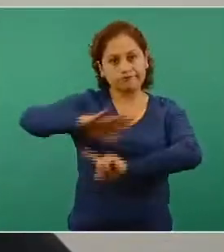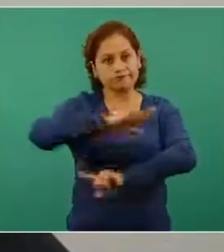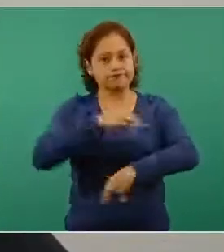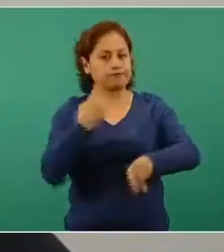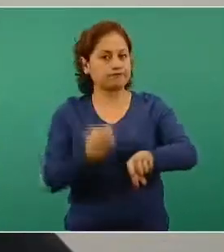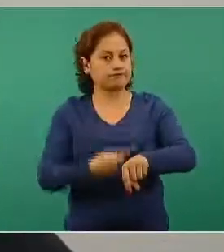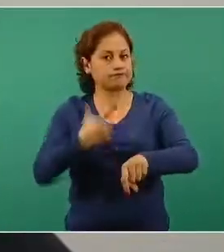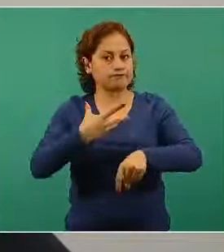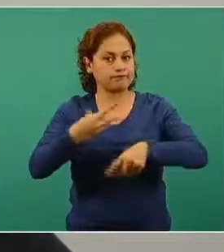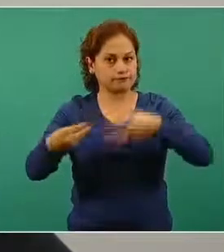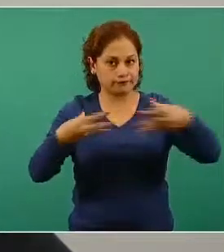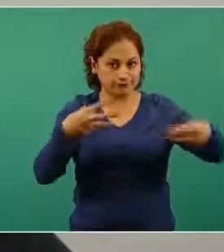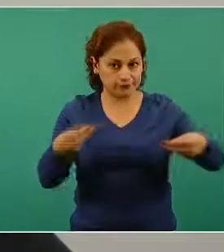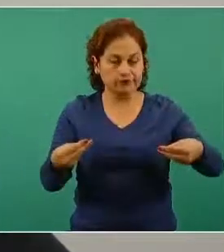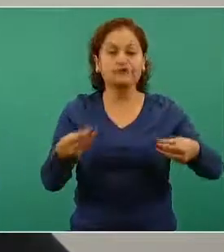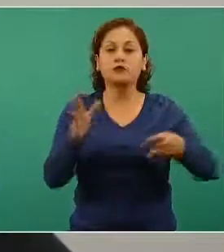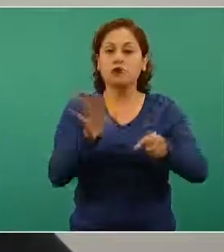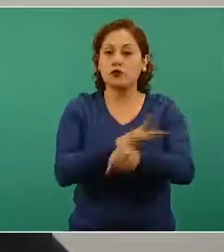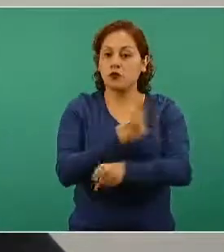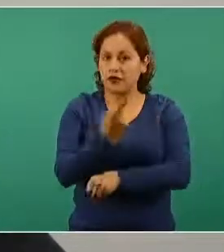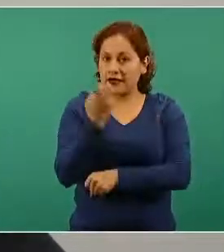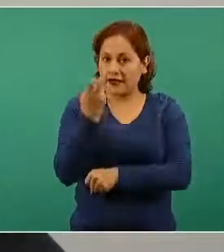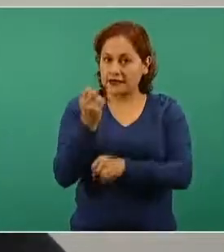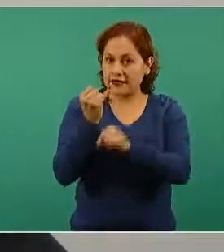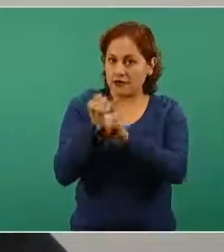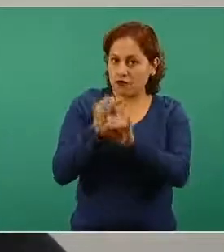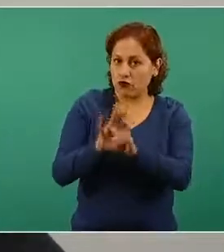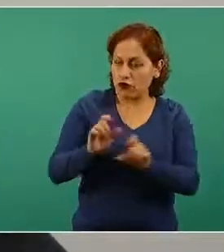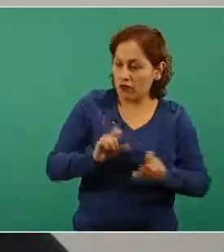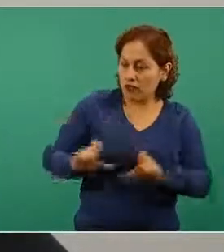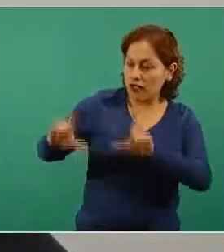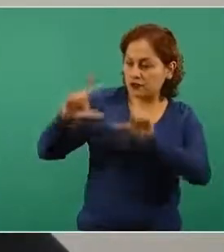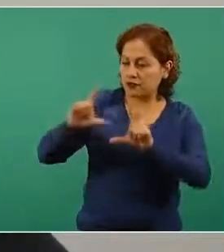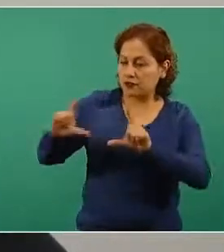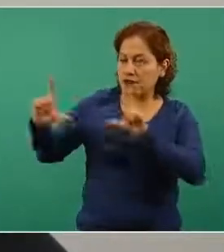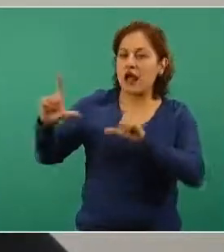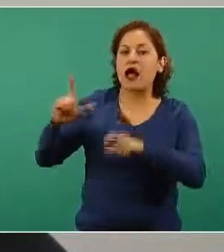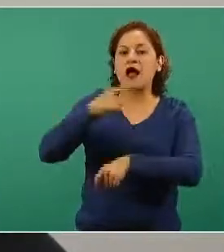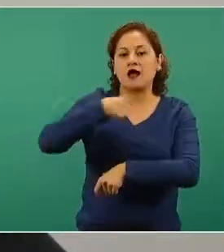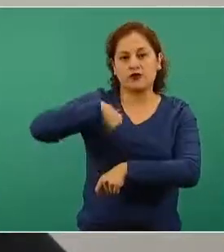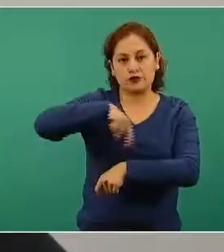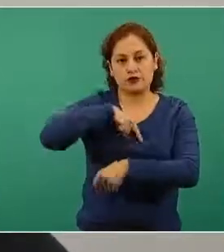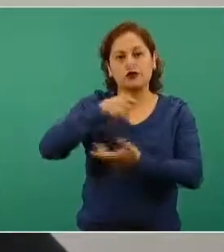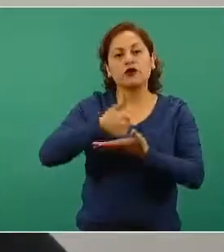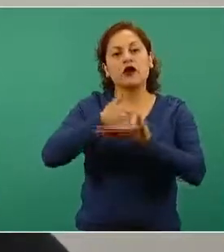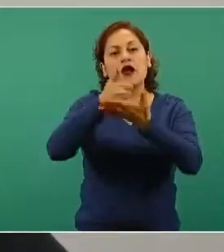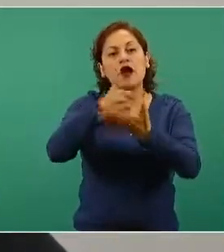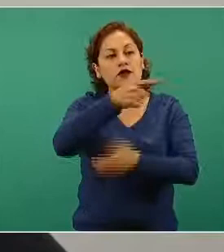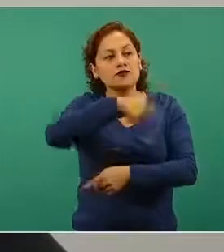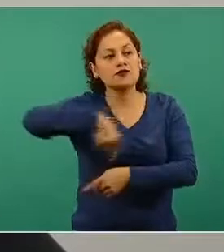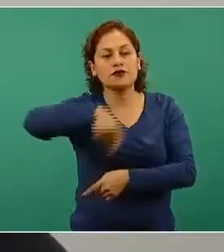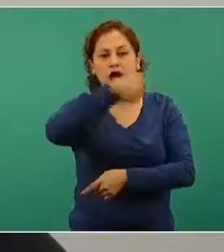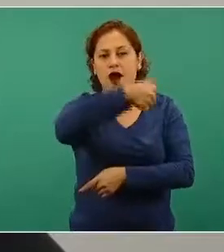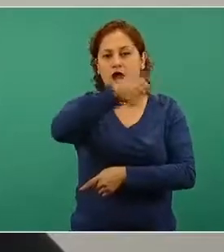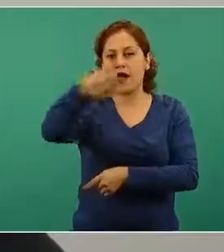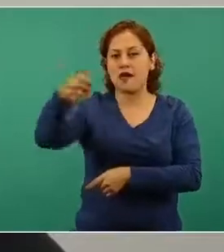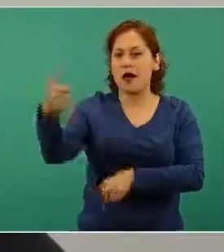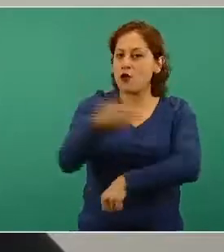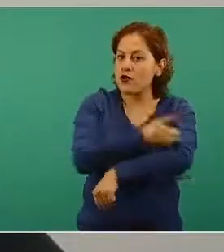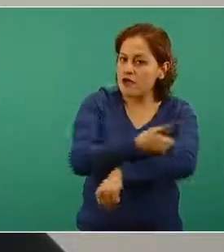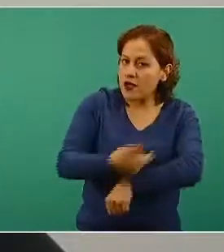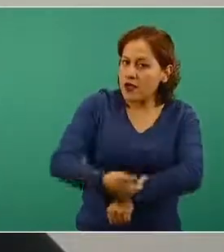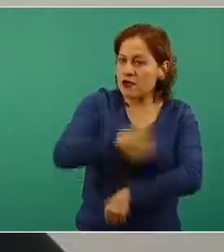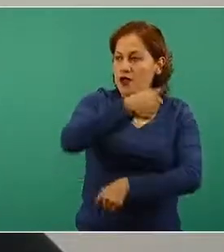través de toda esta información es que obviamente contribuye a que nosotros en lo individual, en lo familiar, en la comunidad